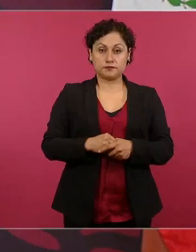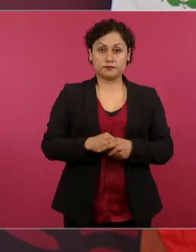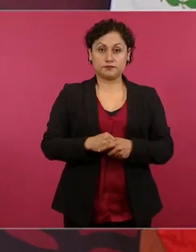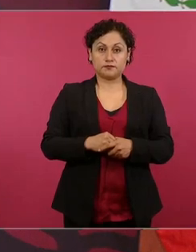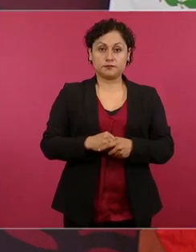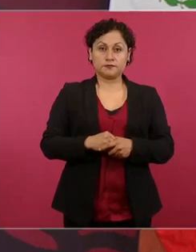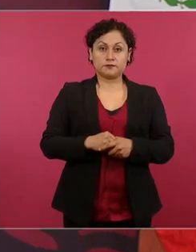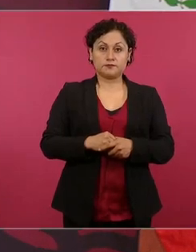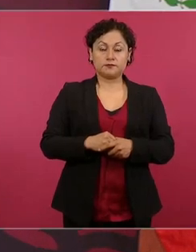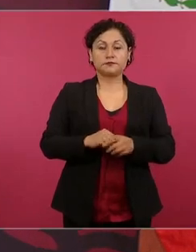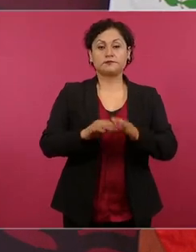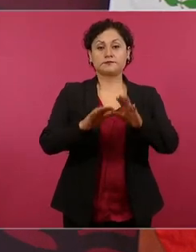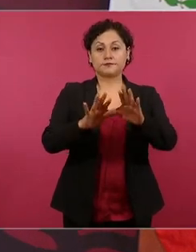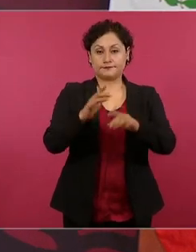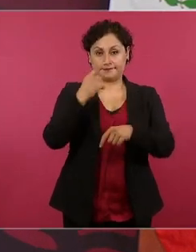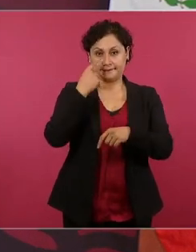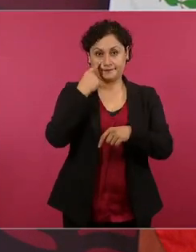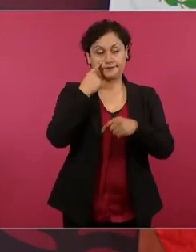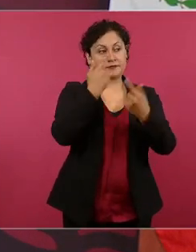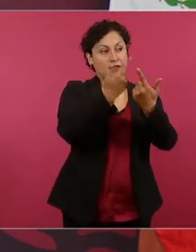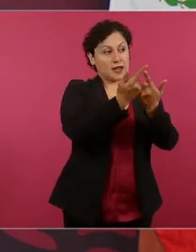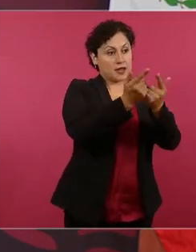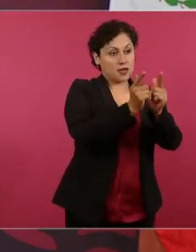miembros de algunos partidos